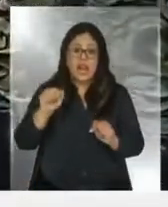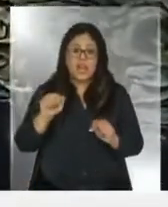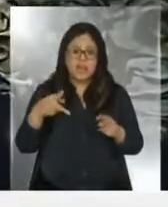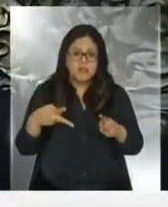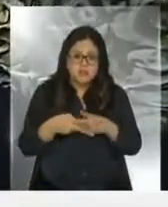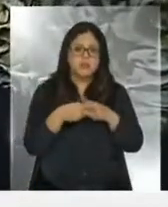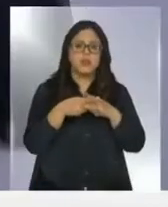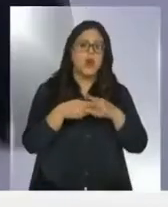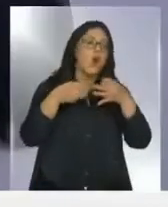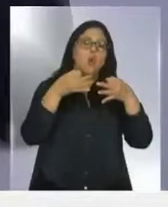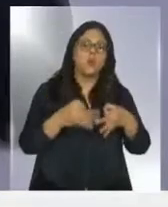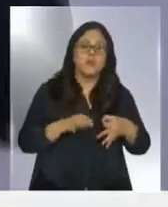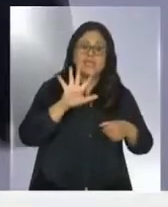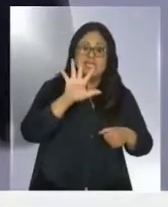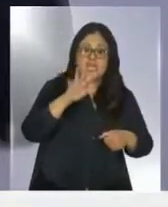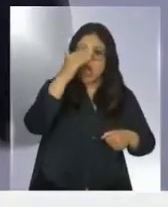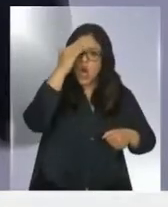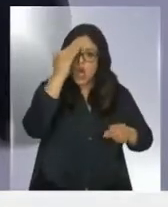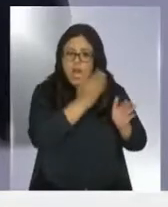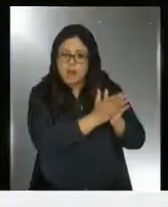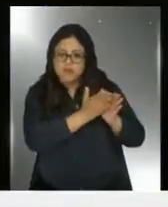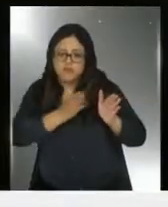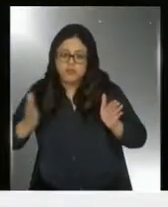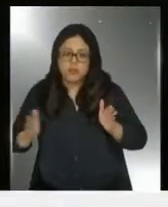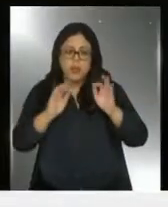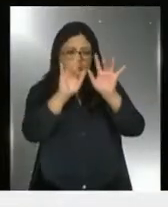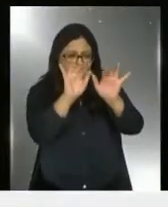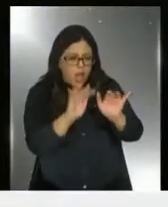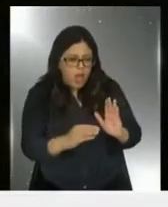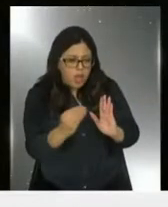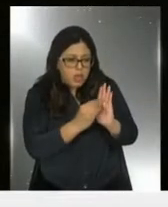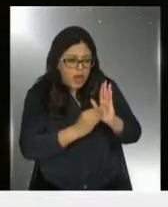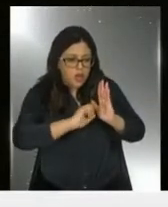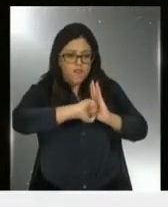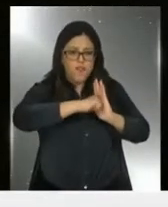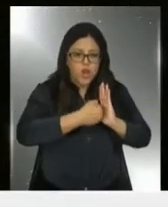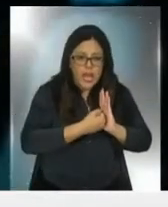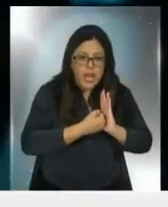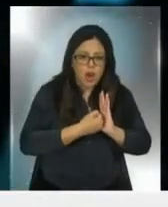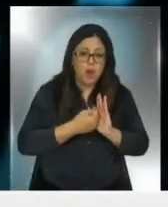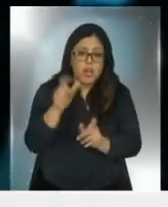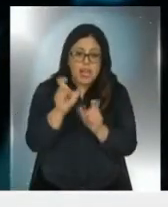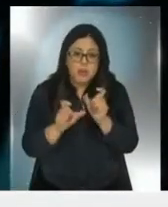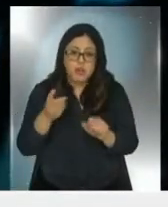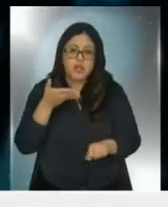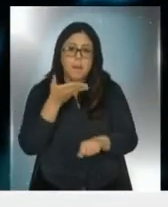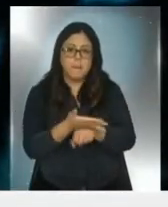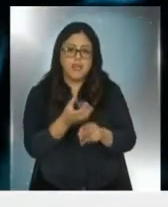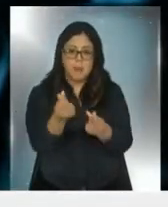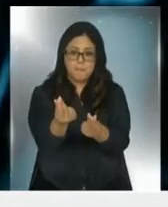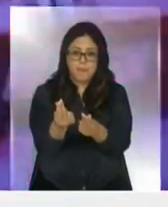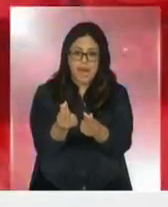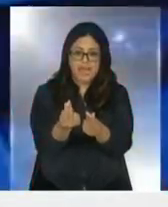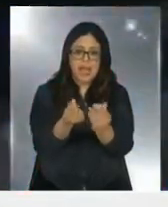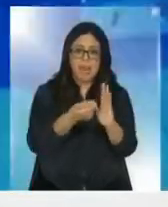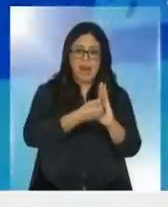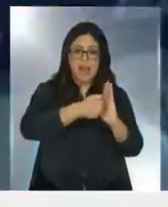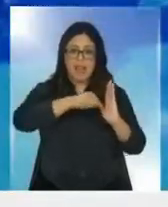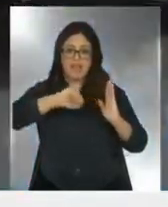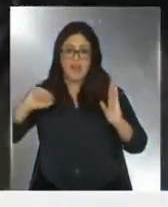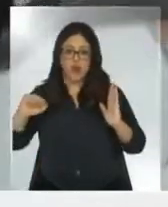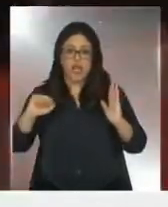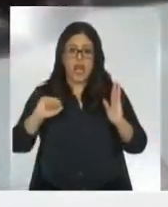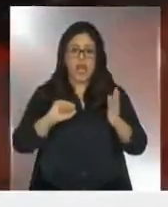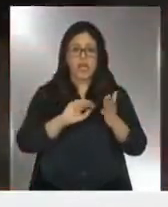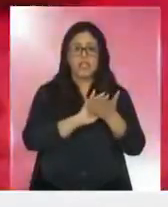intervenido durante 5 días. La base de datos es bloqueada y los atacantes piden un rescate para desbloquear el